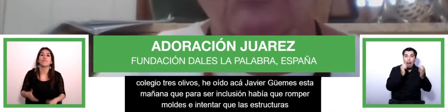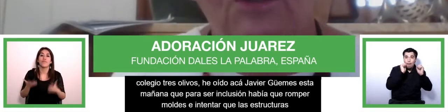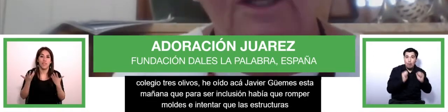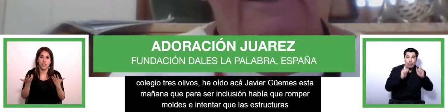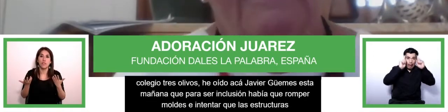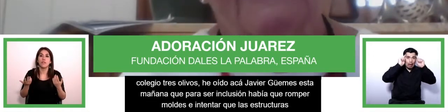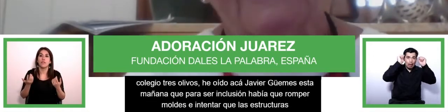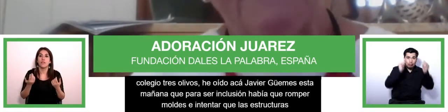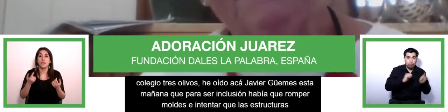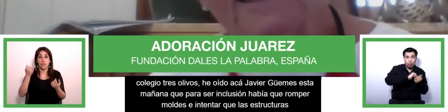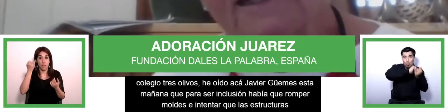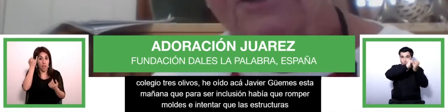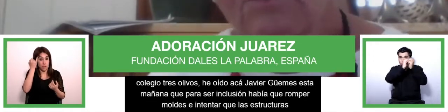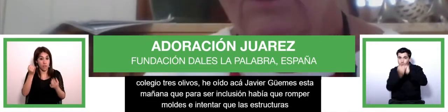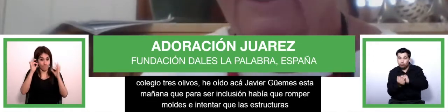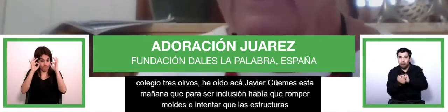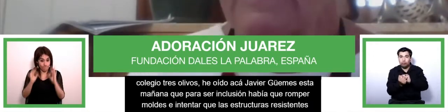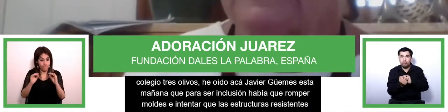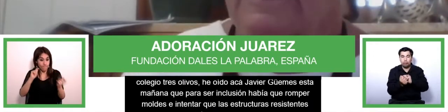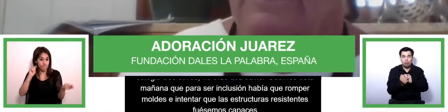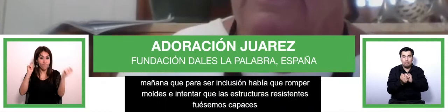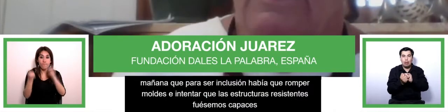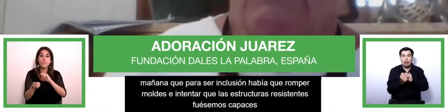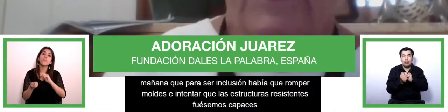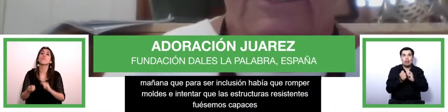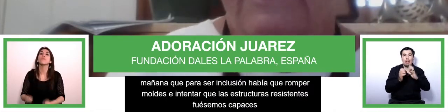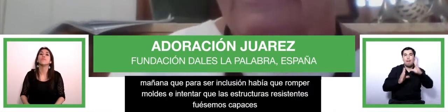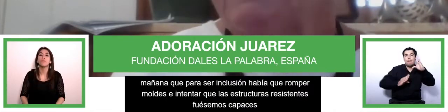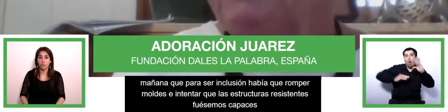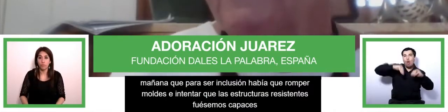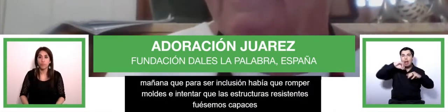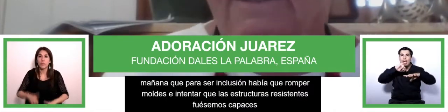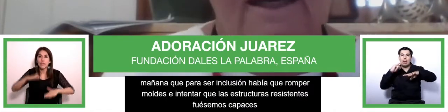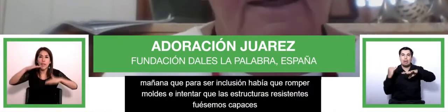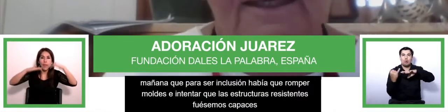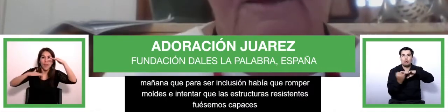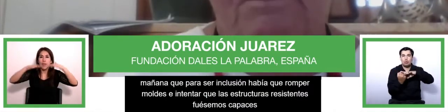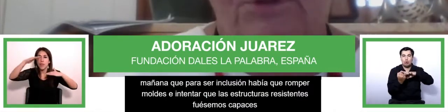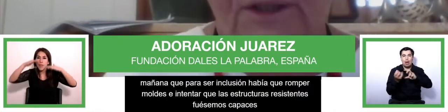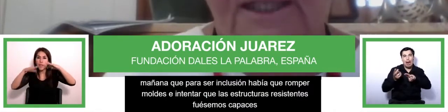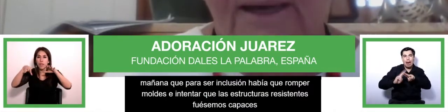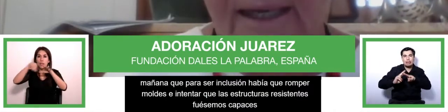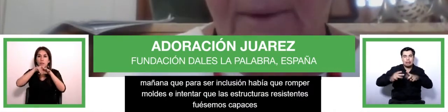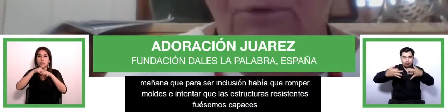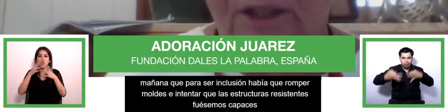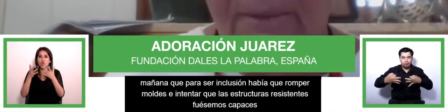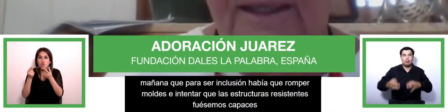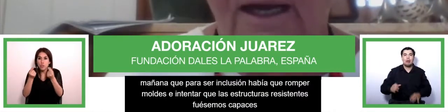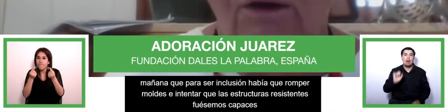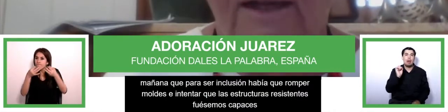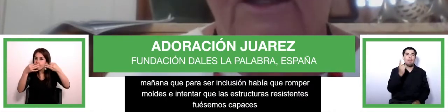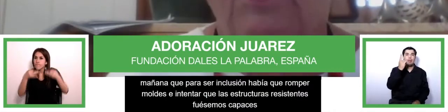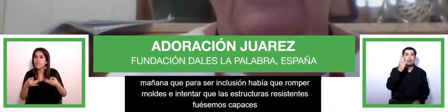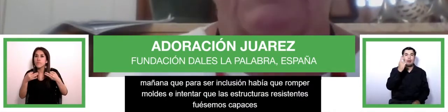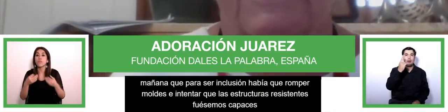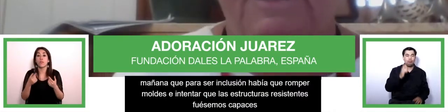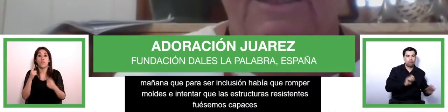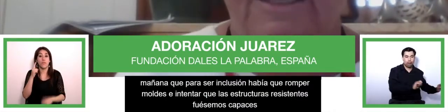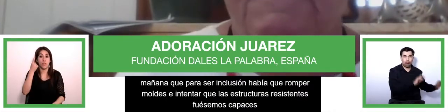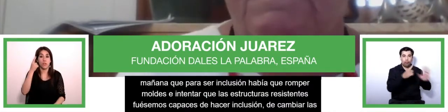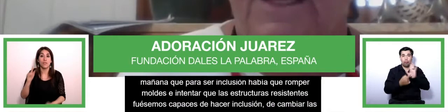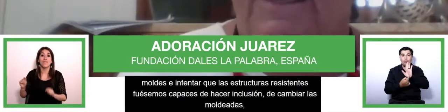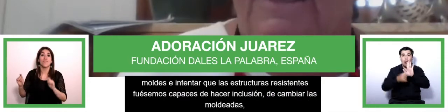hacer inclusión, de cambiarlas o moldearlas. Pues en la primera positiva que vamos a ver ahora de